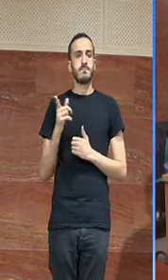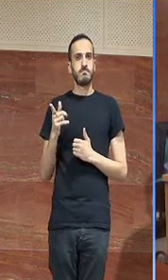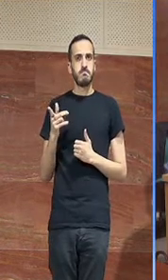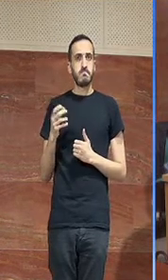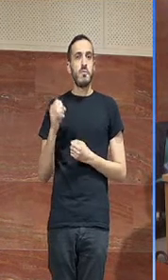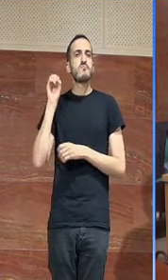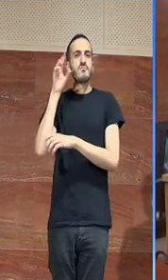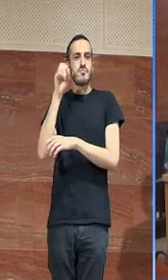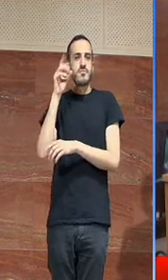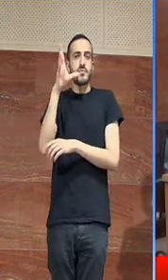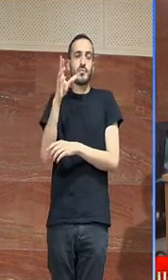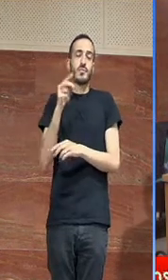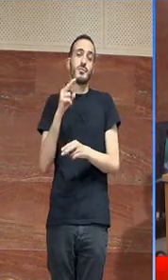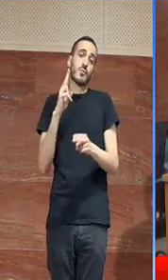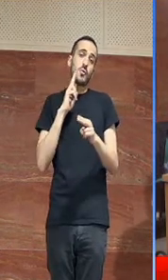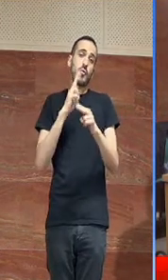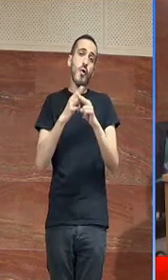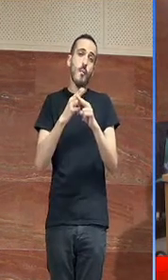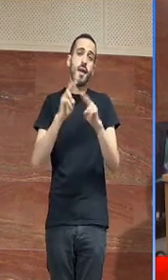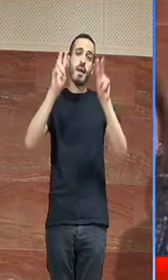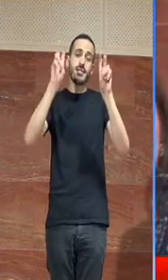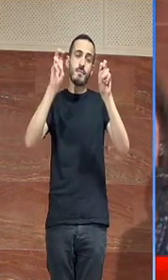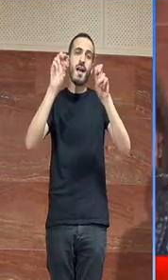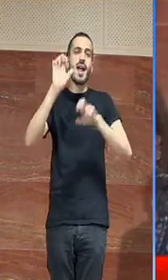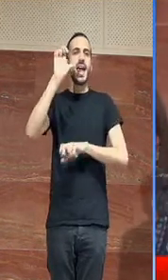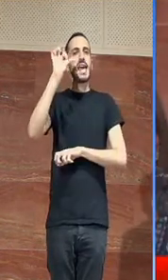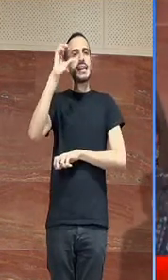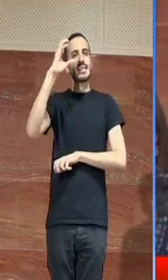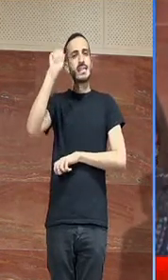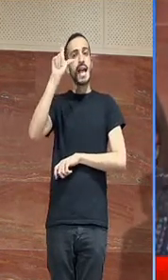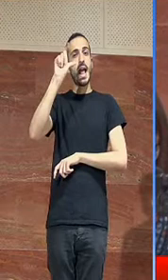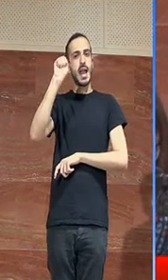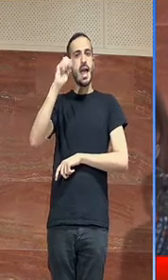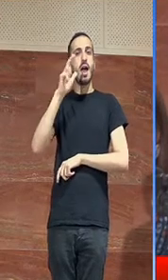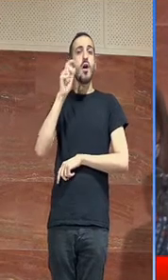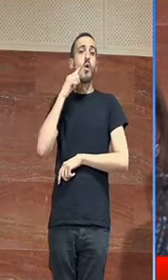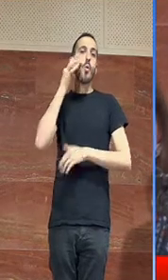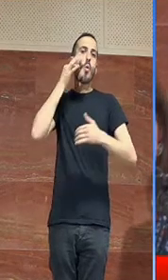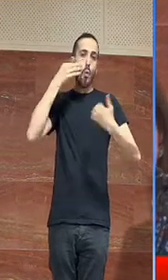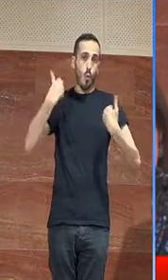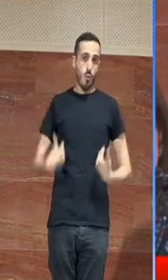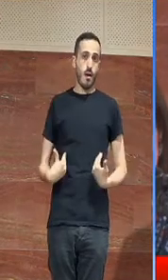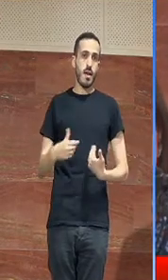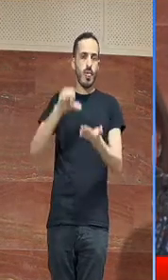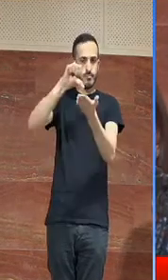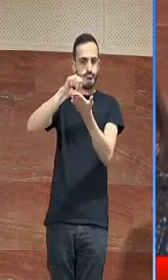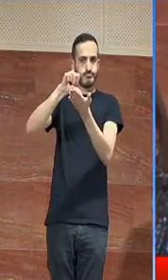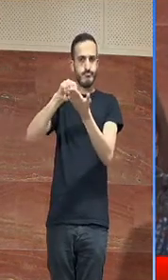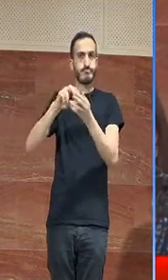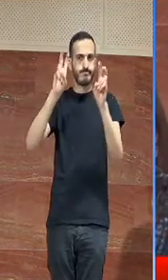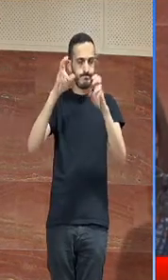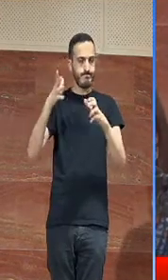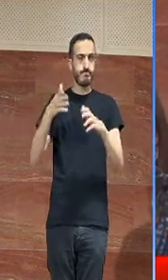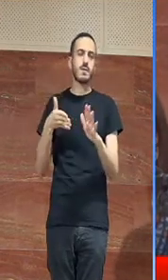su charla La escala humana de la ciudad, presentación que da nombre a esta jornada, se va a adentrar en la ciudad, nos va a hacer pisar